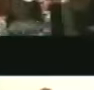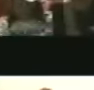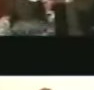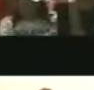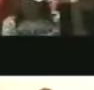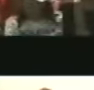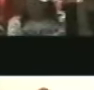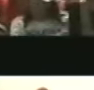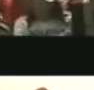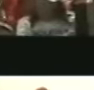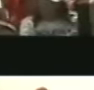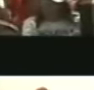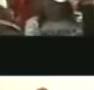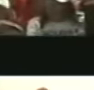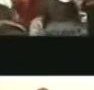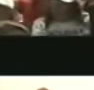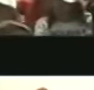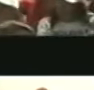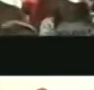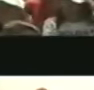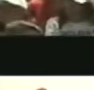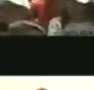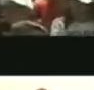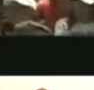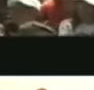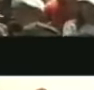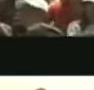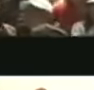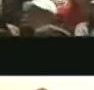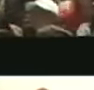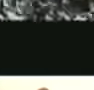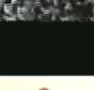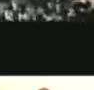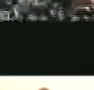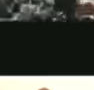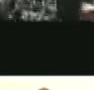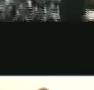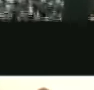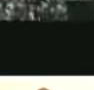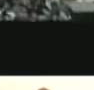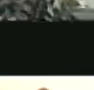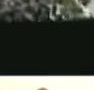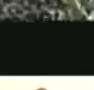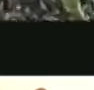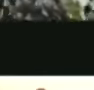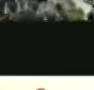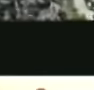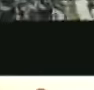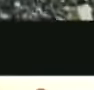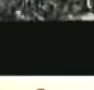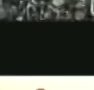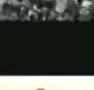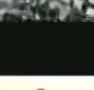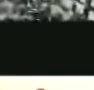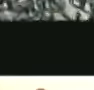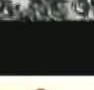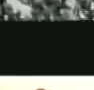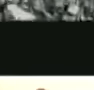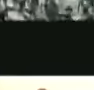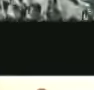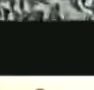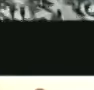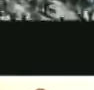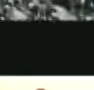será la única elección que ha ocurrido en la historia de Venezuela desde aquella elección cuando fue electo el Mocho Hernández,